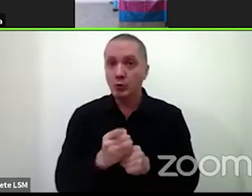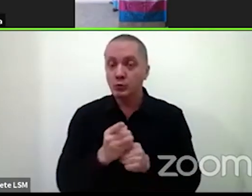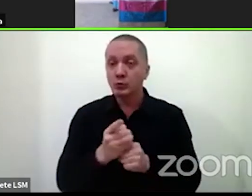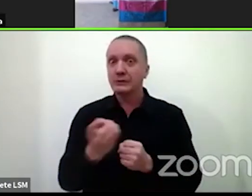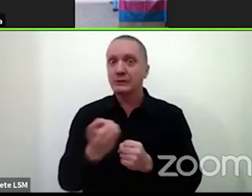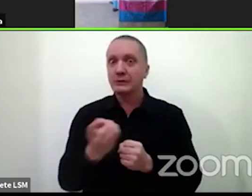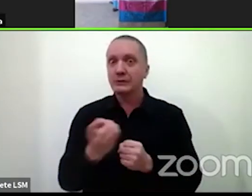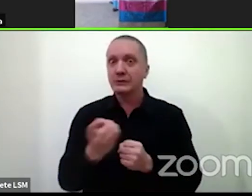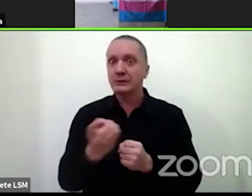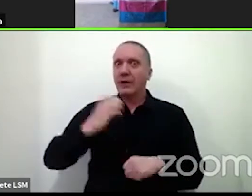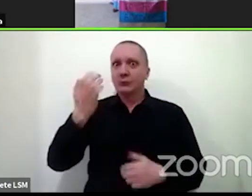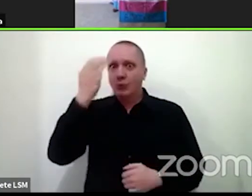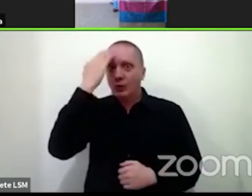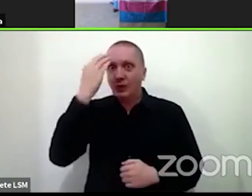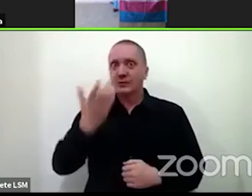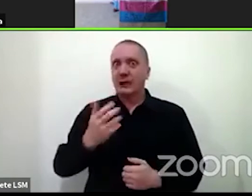la tecnología,